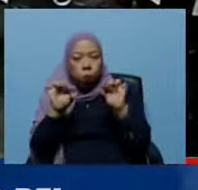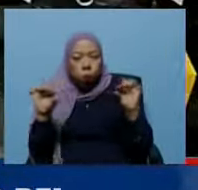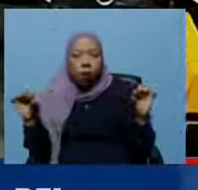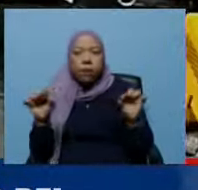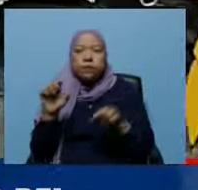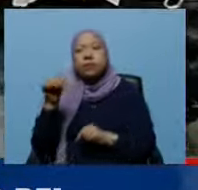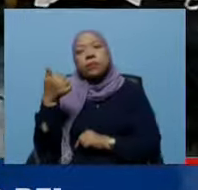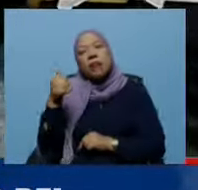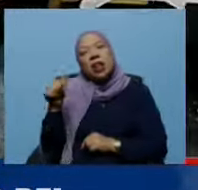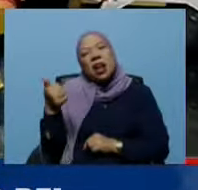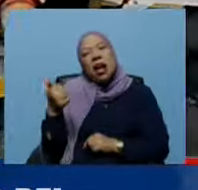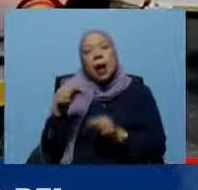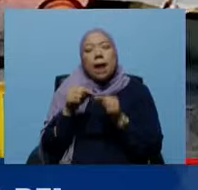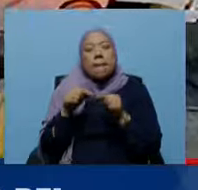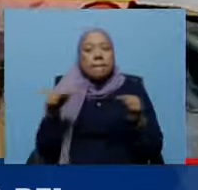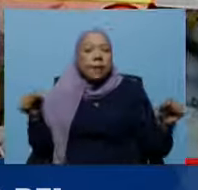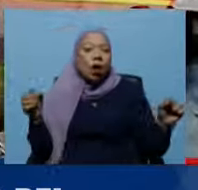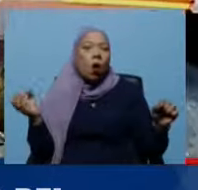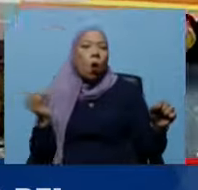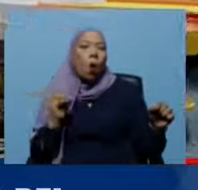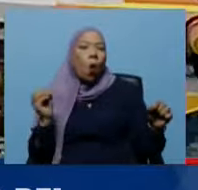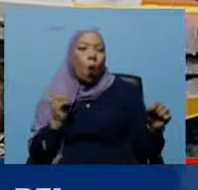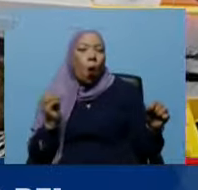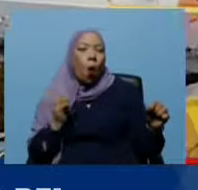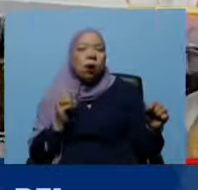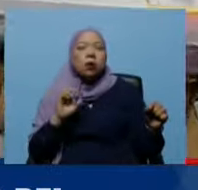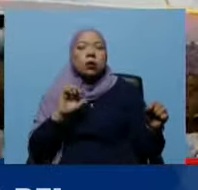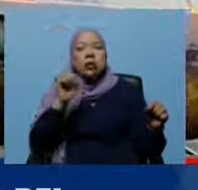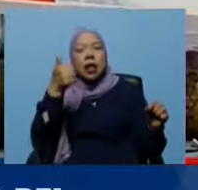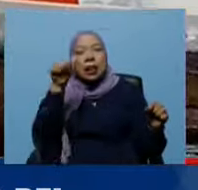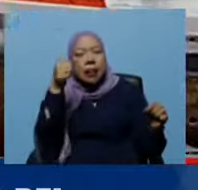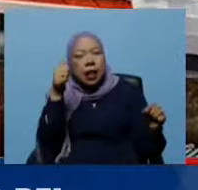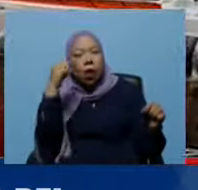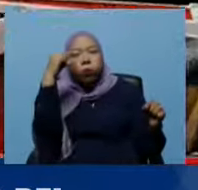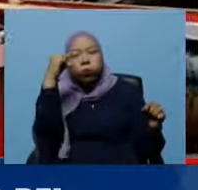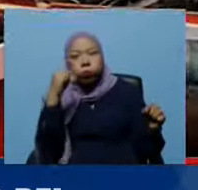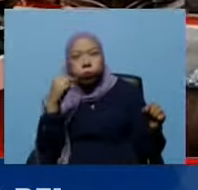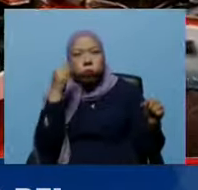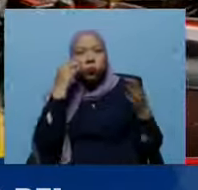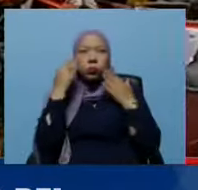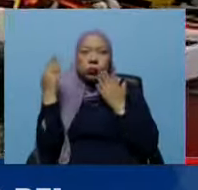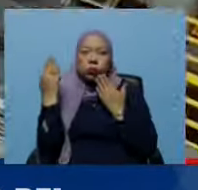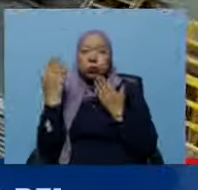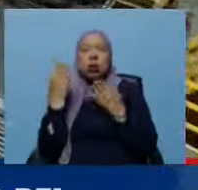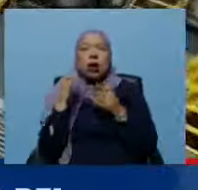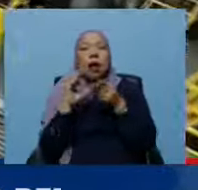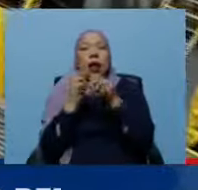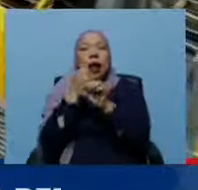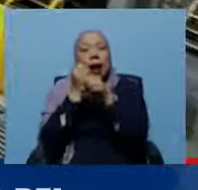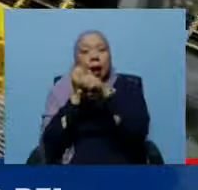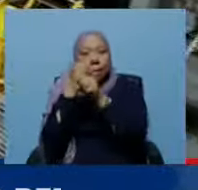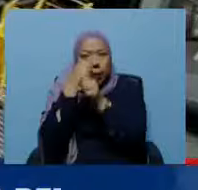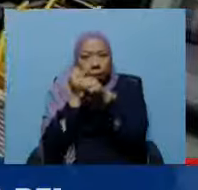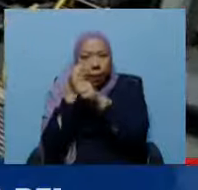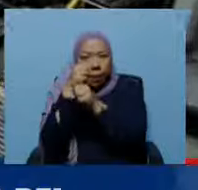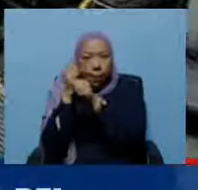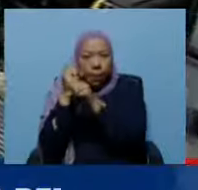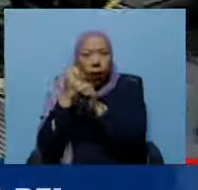medir 10 por 10 milímetros, que en este caso es la cabilla estriada. La cabilla